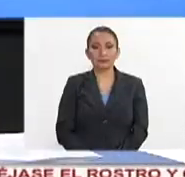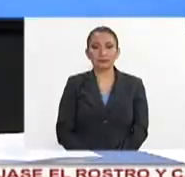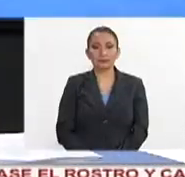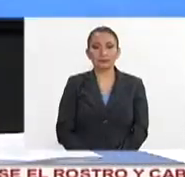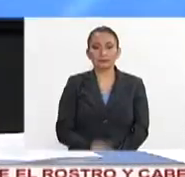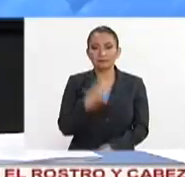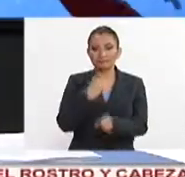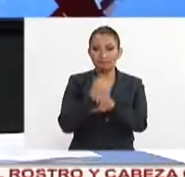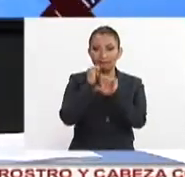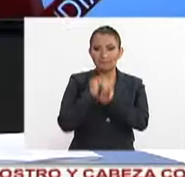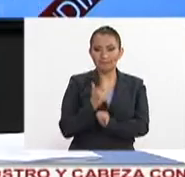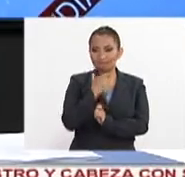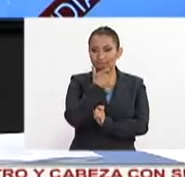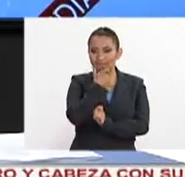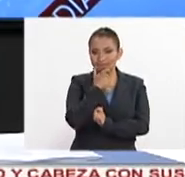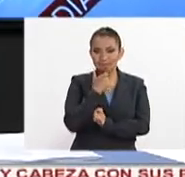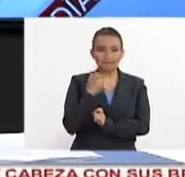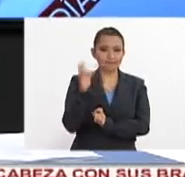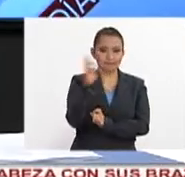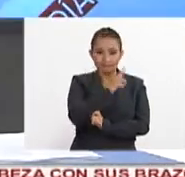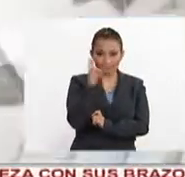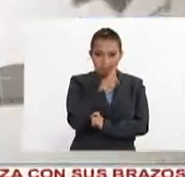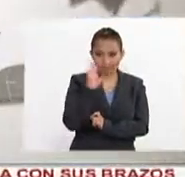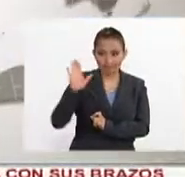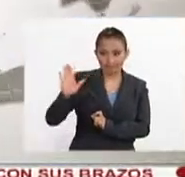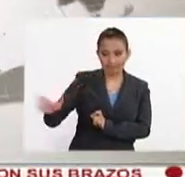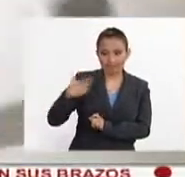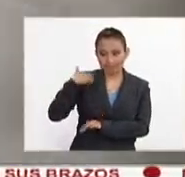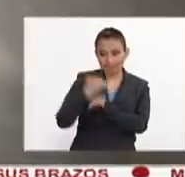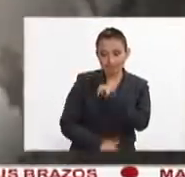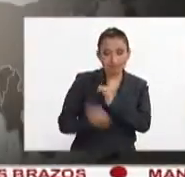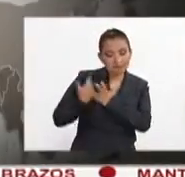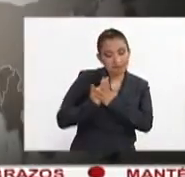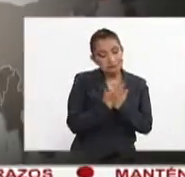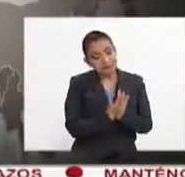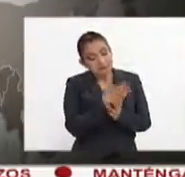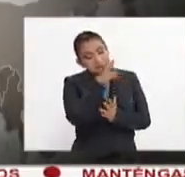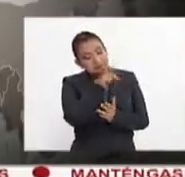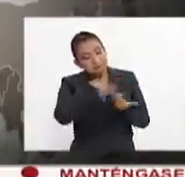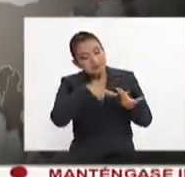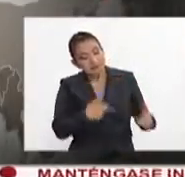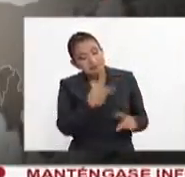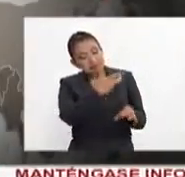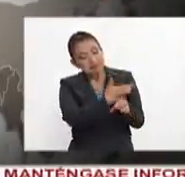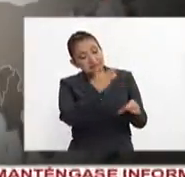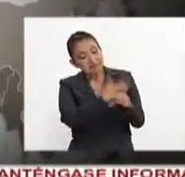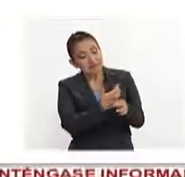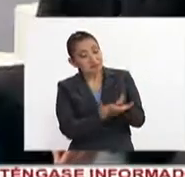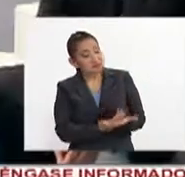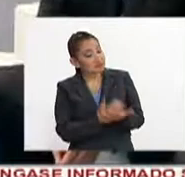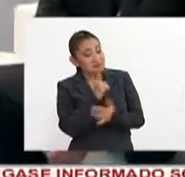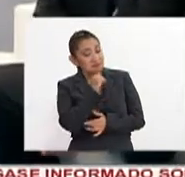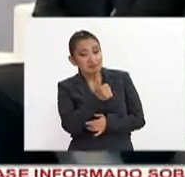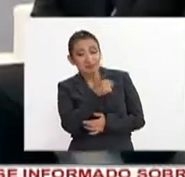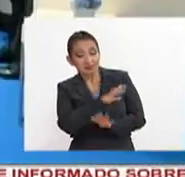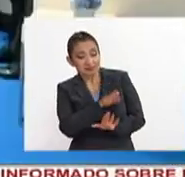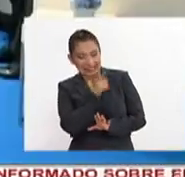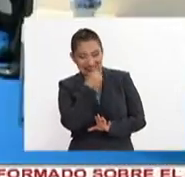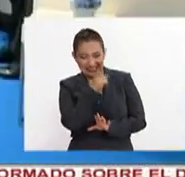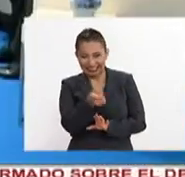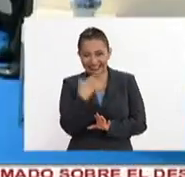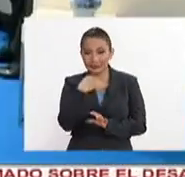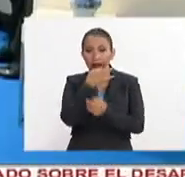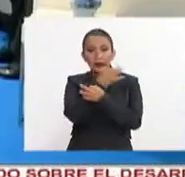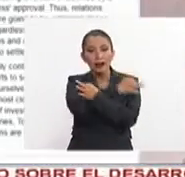El primer ministro ruso, Dmitry Medvedev, aseguró que terminó la espera de mejorar la relación con los Estados Unidos. Esto lo dijo en